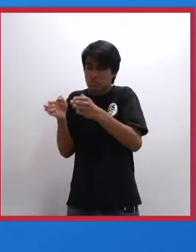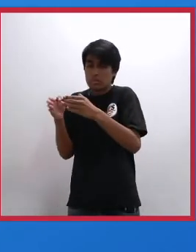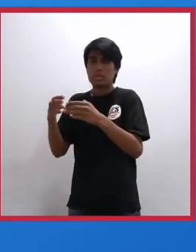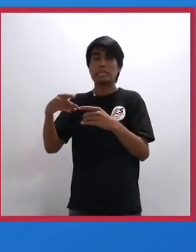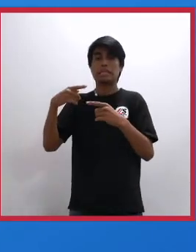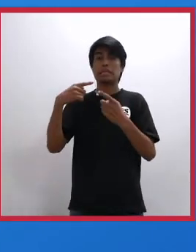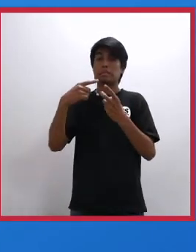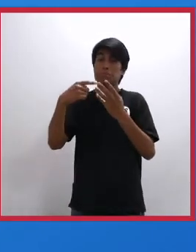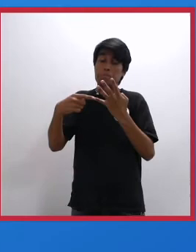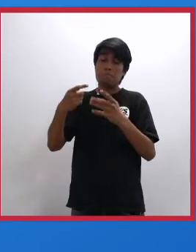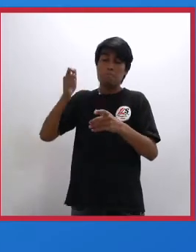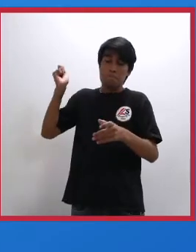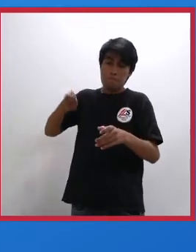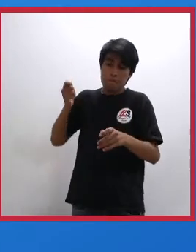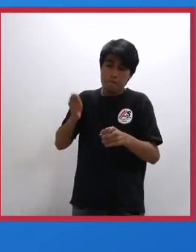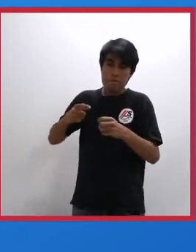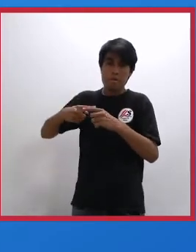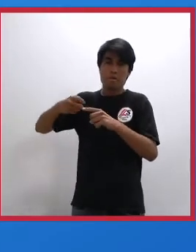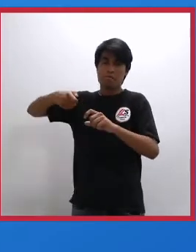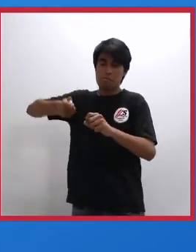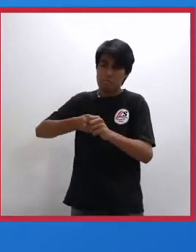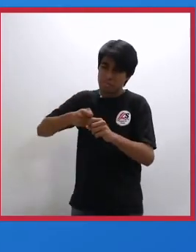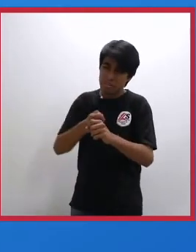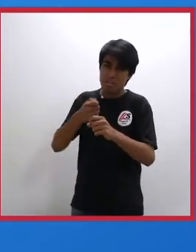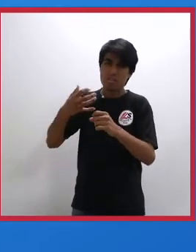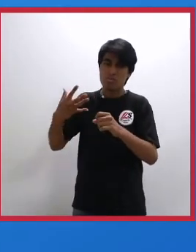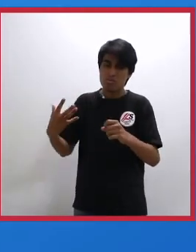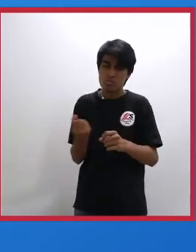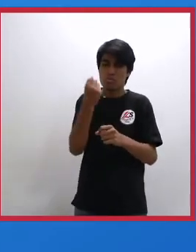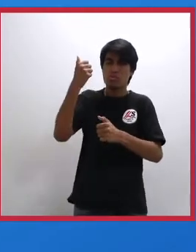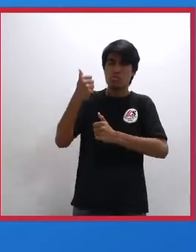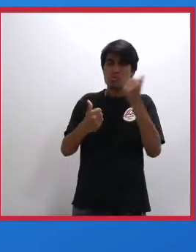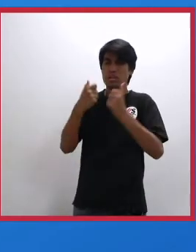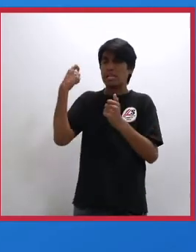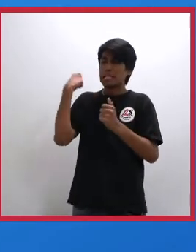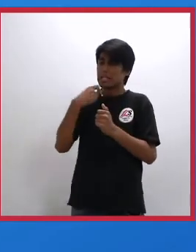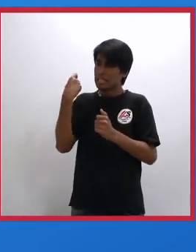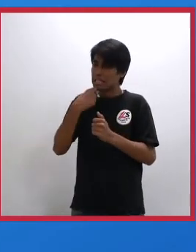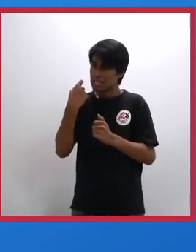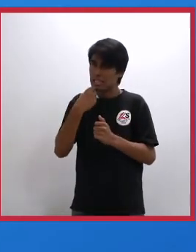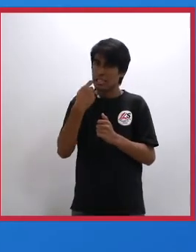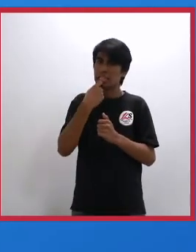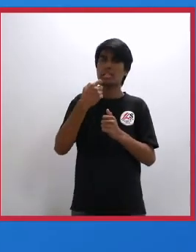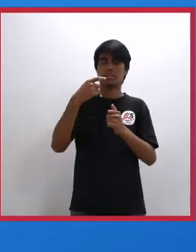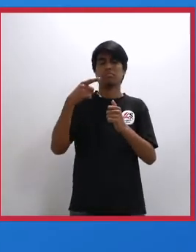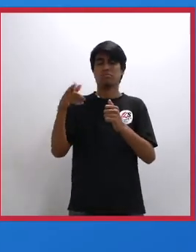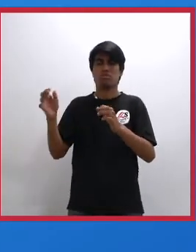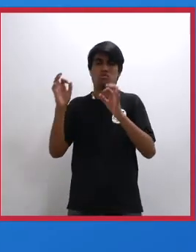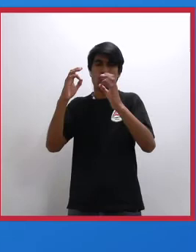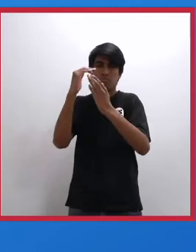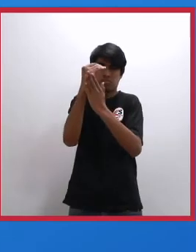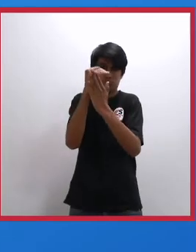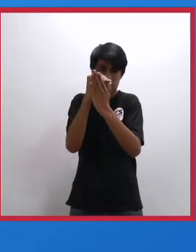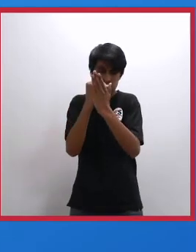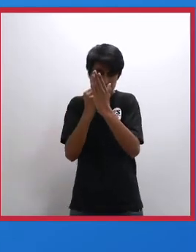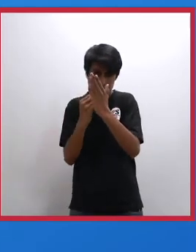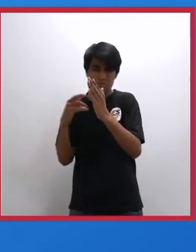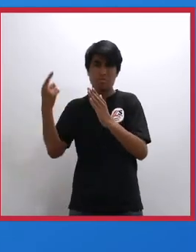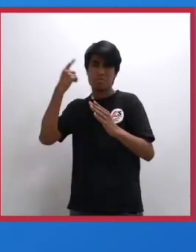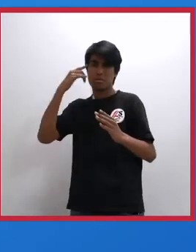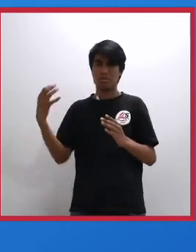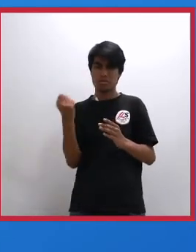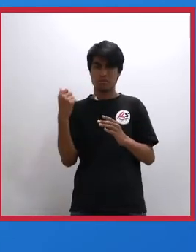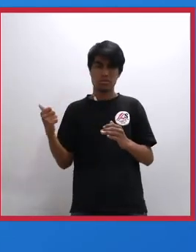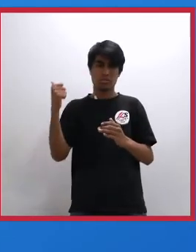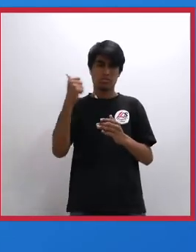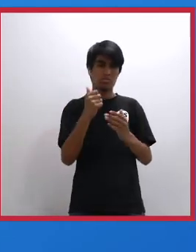van a necesitar, cuáles son los materiales de construcción que necesitamos para ejecutar esa determinada obra,